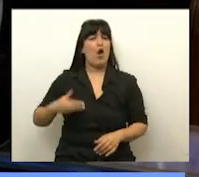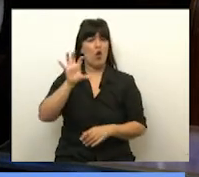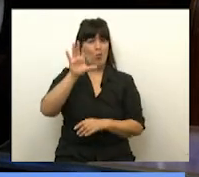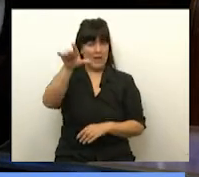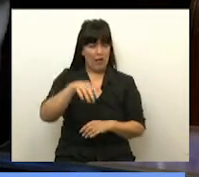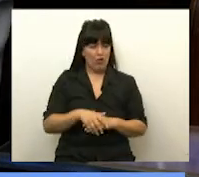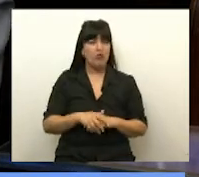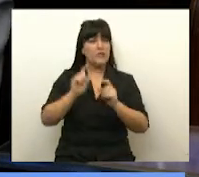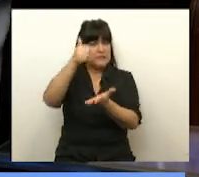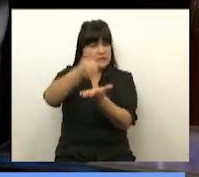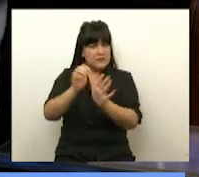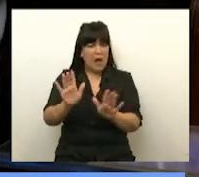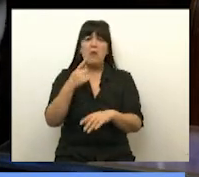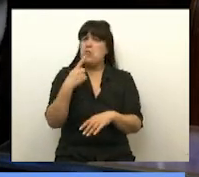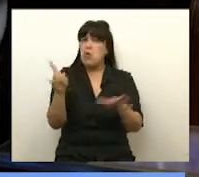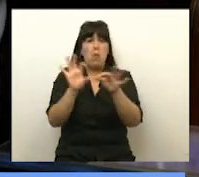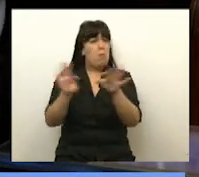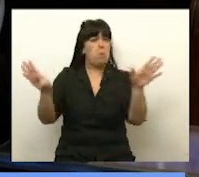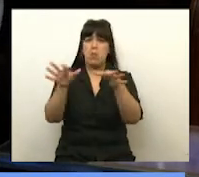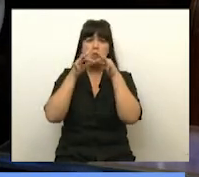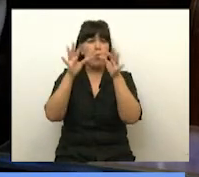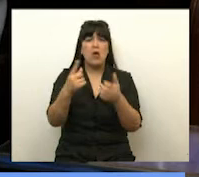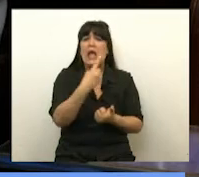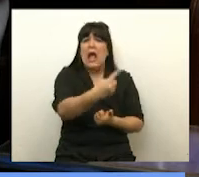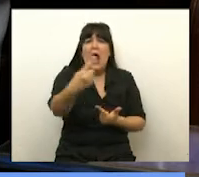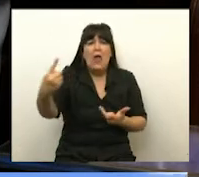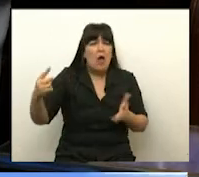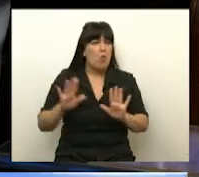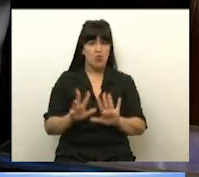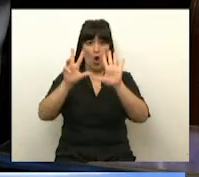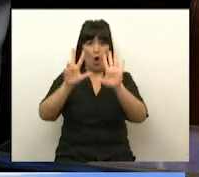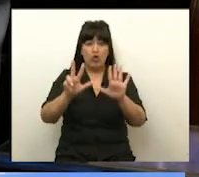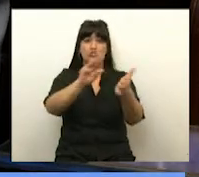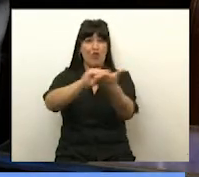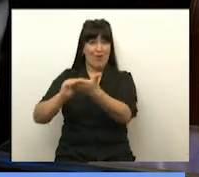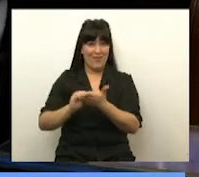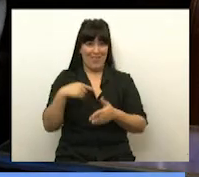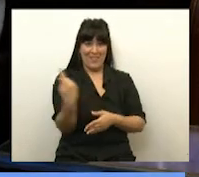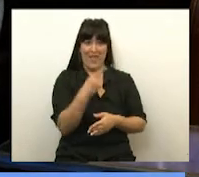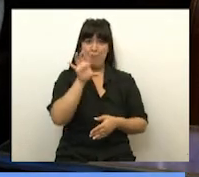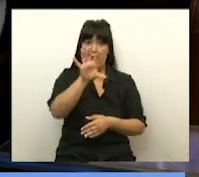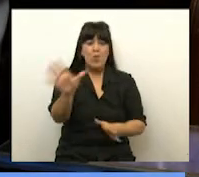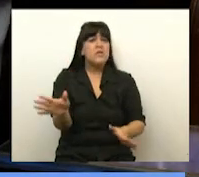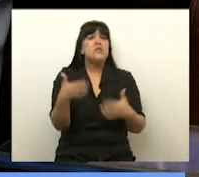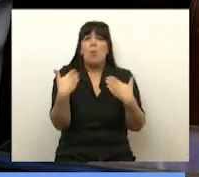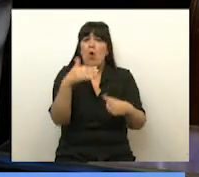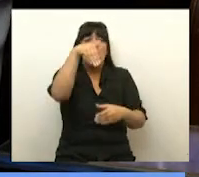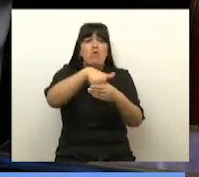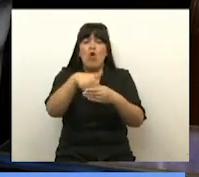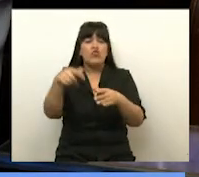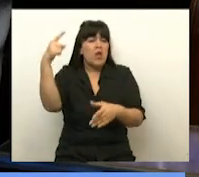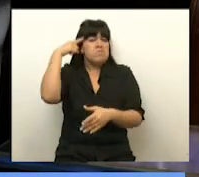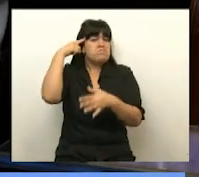gobernador, ha dejado en libertad de acción a cada uno de los 8 legisladores para que podamos votar de acuerdo a nuestra